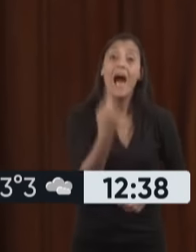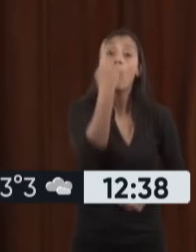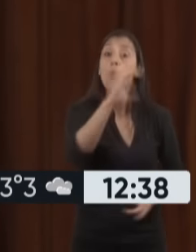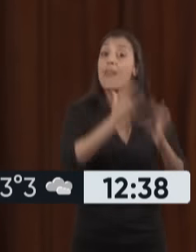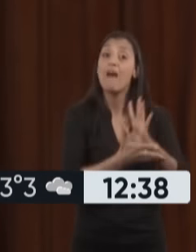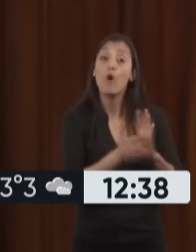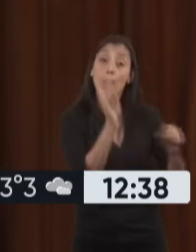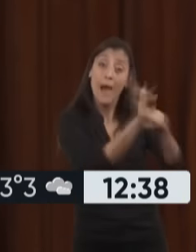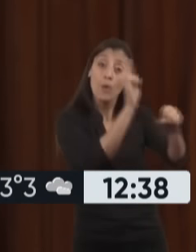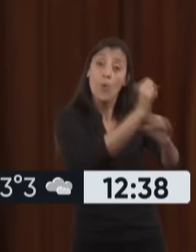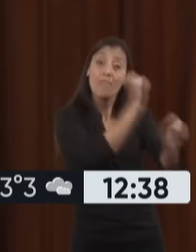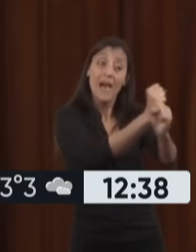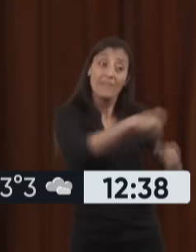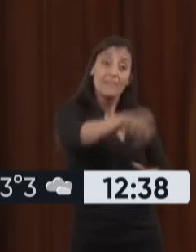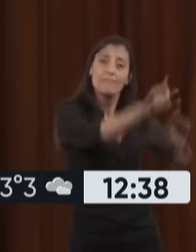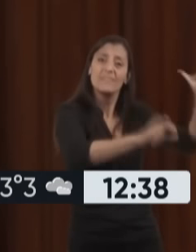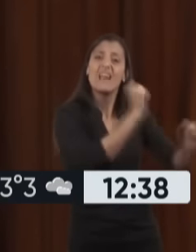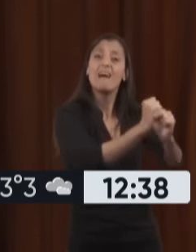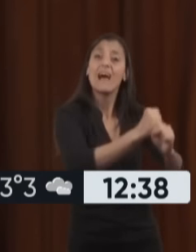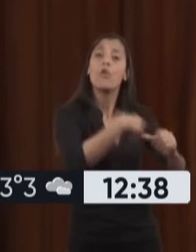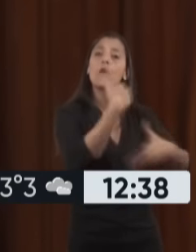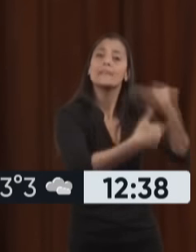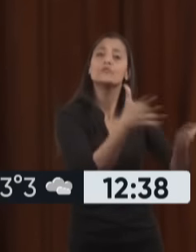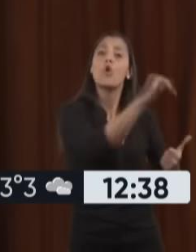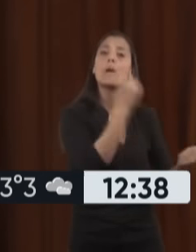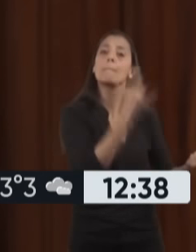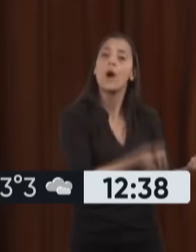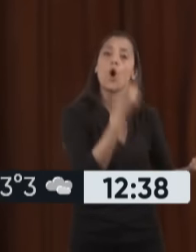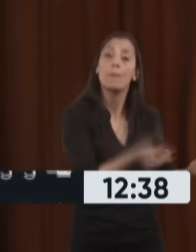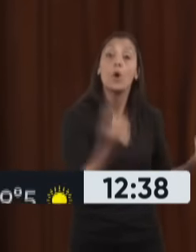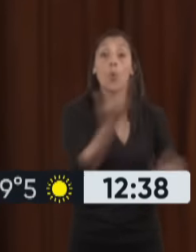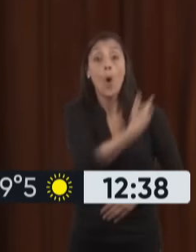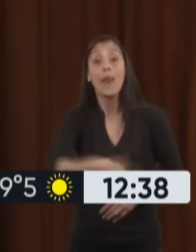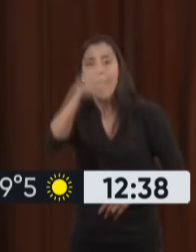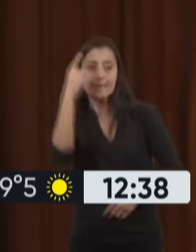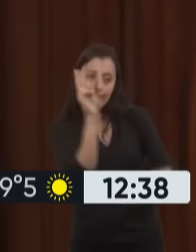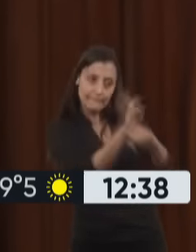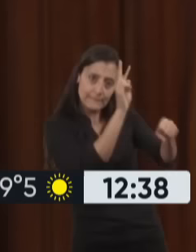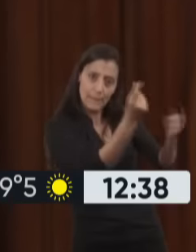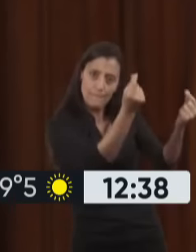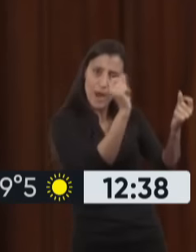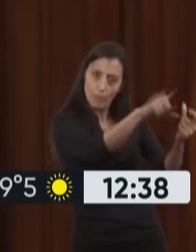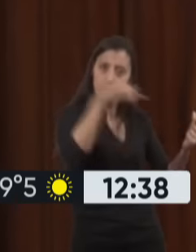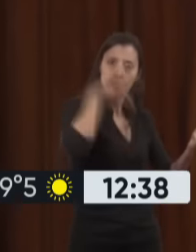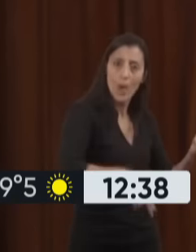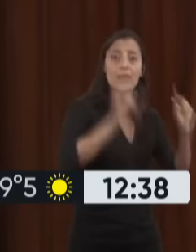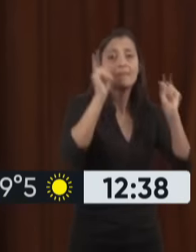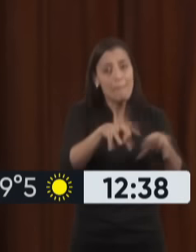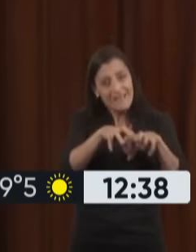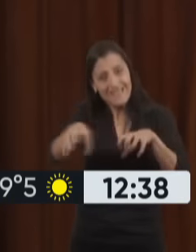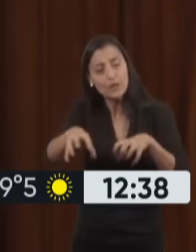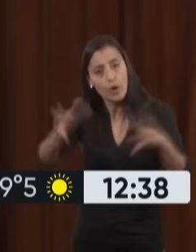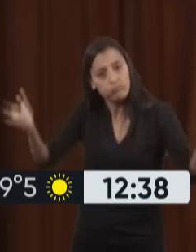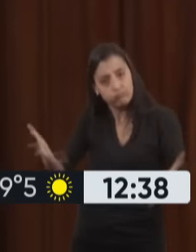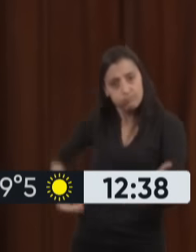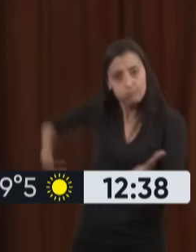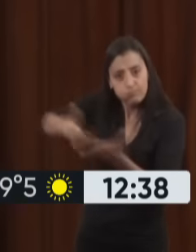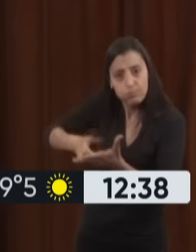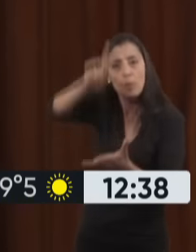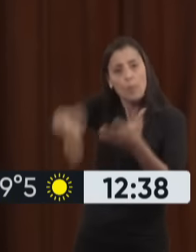los trabajadores estén cada día mejor. Un Estado que proteja el valor de su dinero y un sector pujante que demande